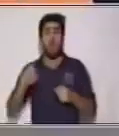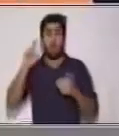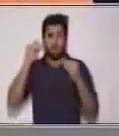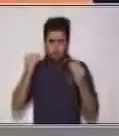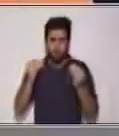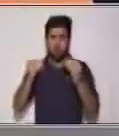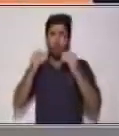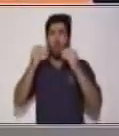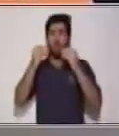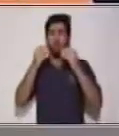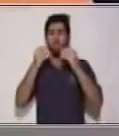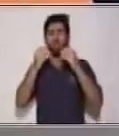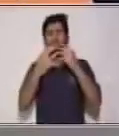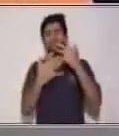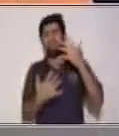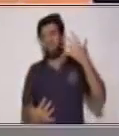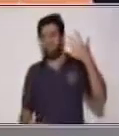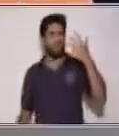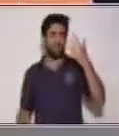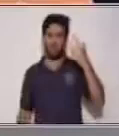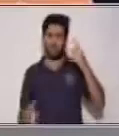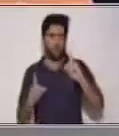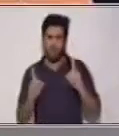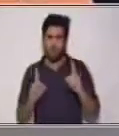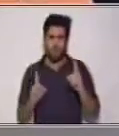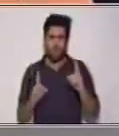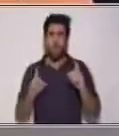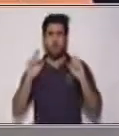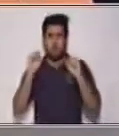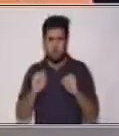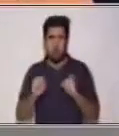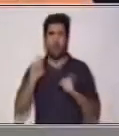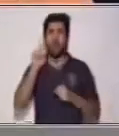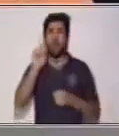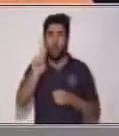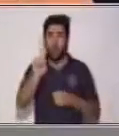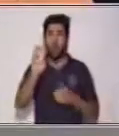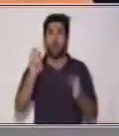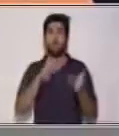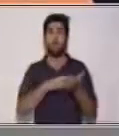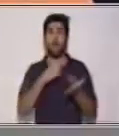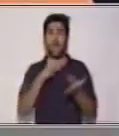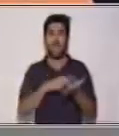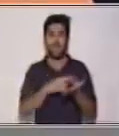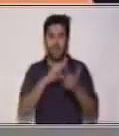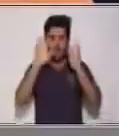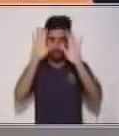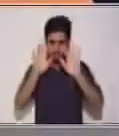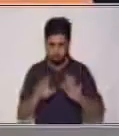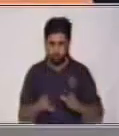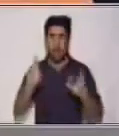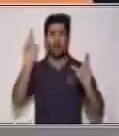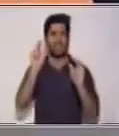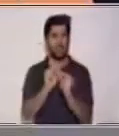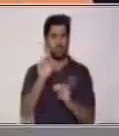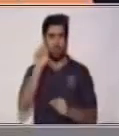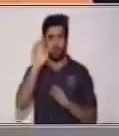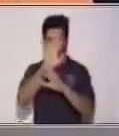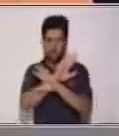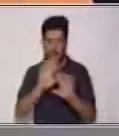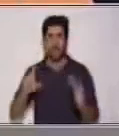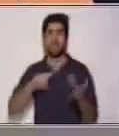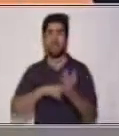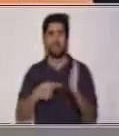ser de una página. Recordemos que nos tenemos que enfocar bien en nuestro objetivo. ¿Por qué es que yo